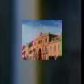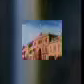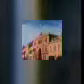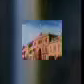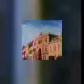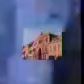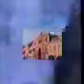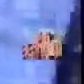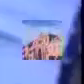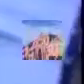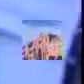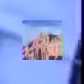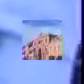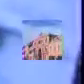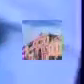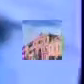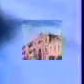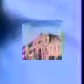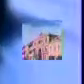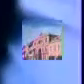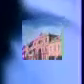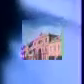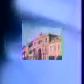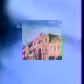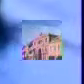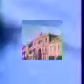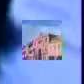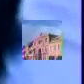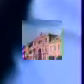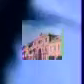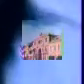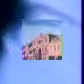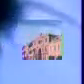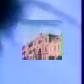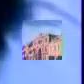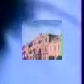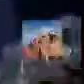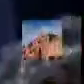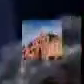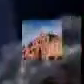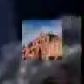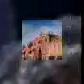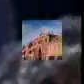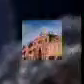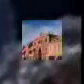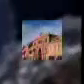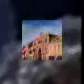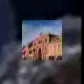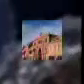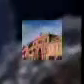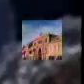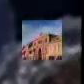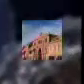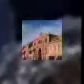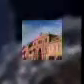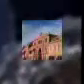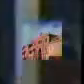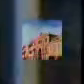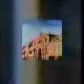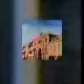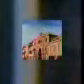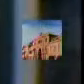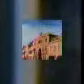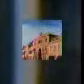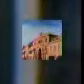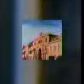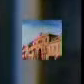no abandonemos los sueños, el compromiso y la entrega que aprendimos de quienes construyeron nuestra patria. Con la